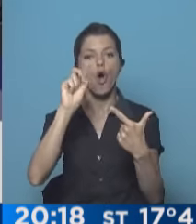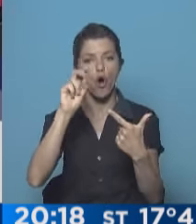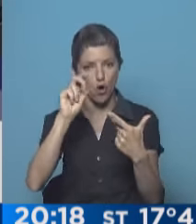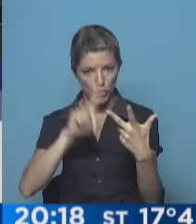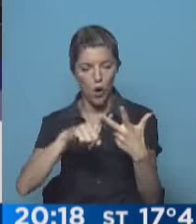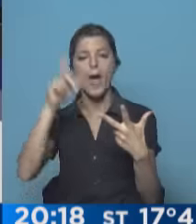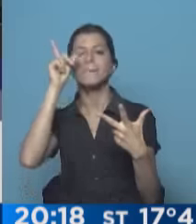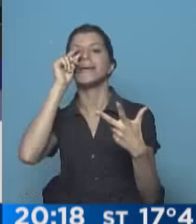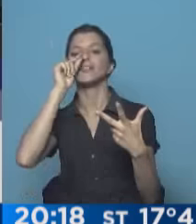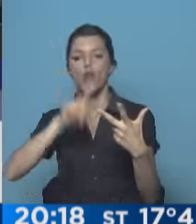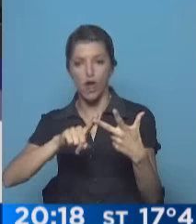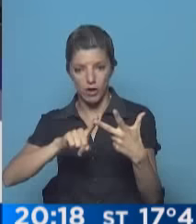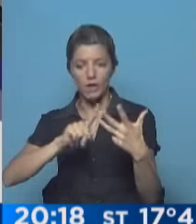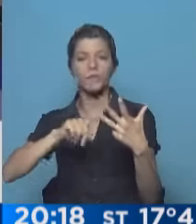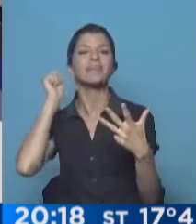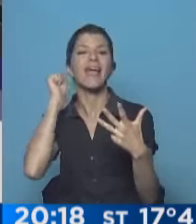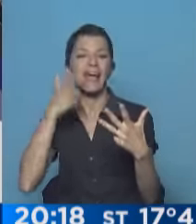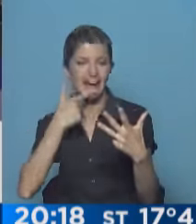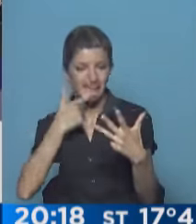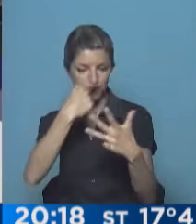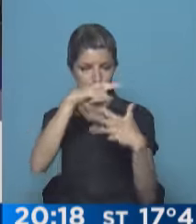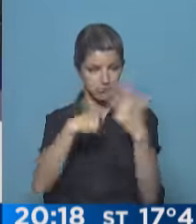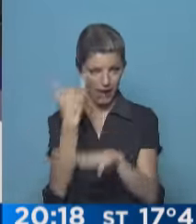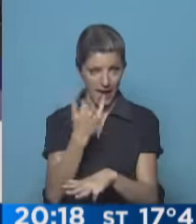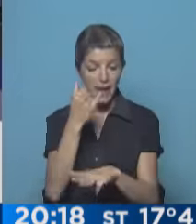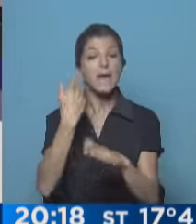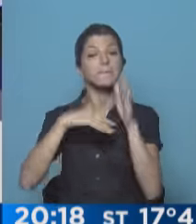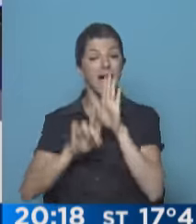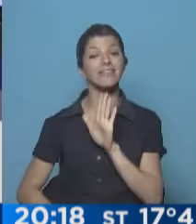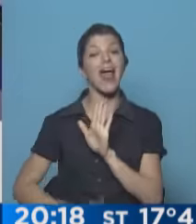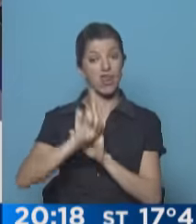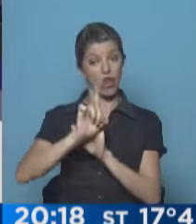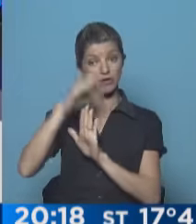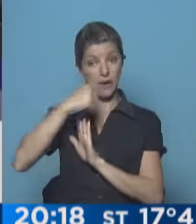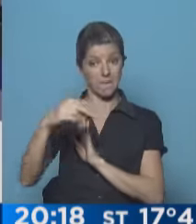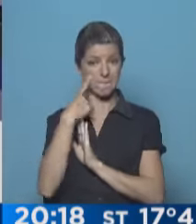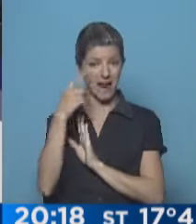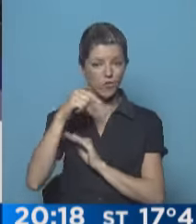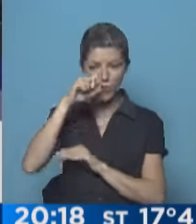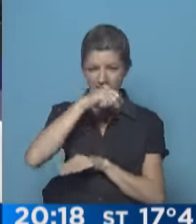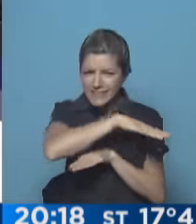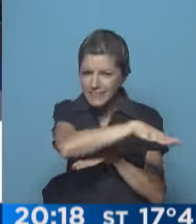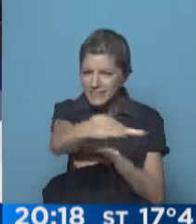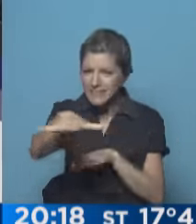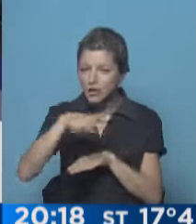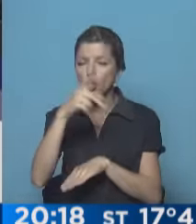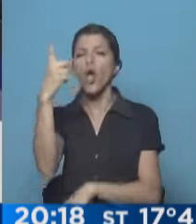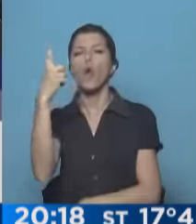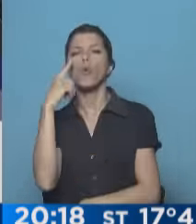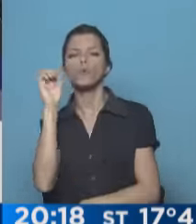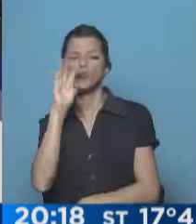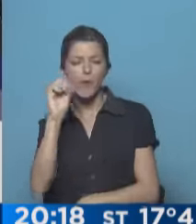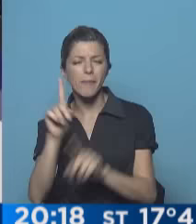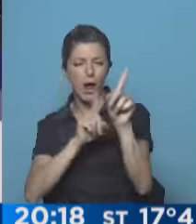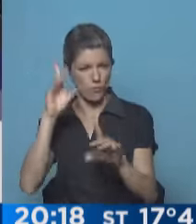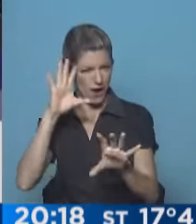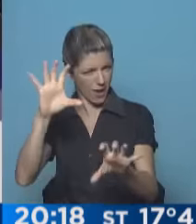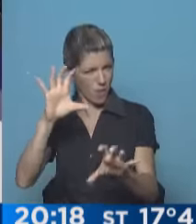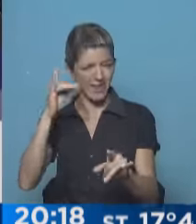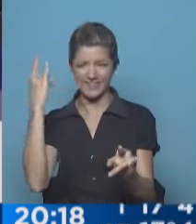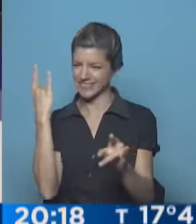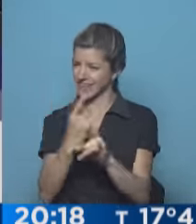hay petróleo, que hay gas, especialmente en el norte de Mali, que es una zona desértica. Y hay un nombre que seguramente muchos de ustedes